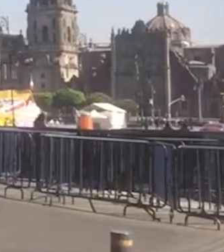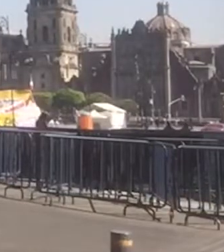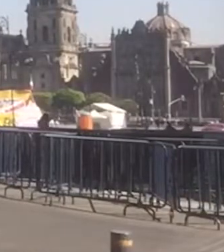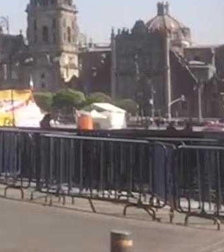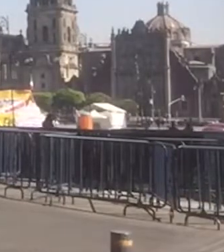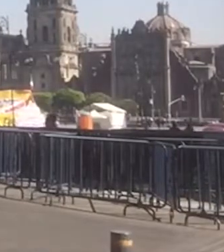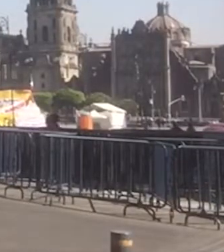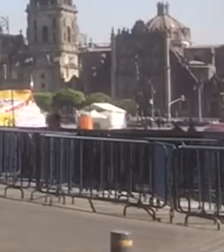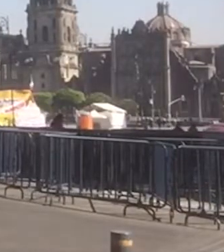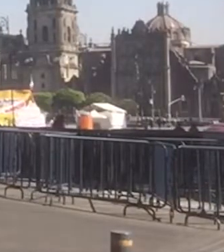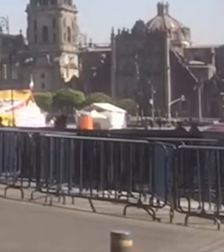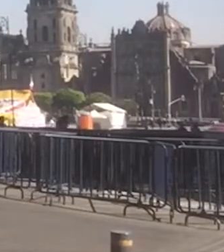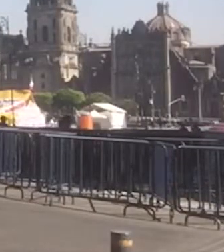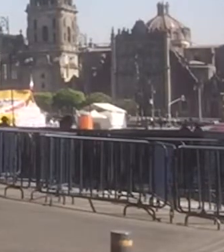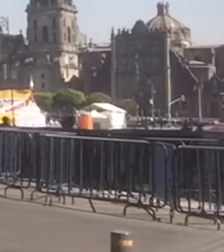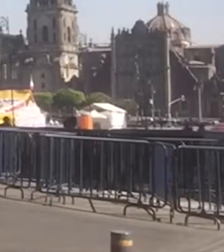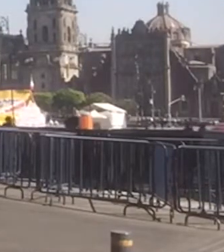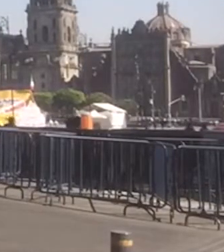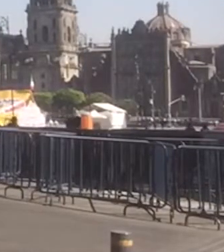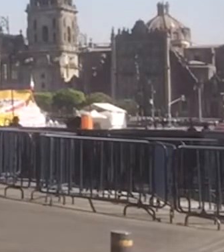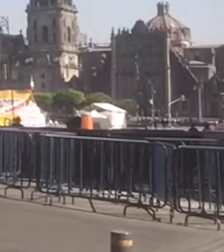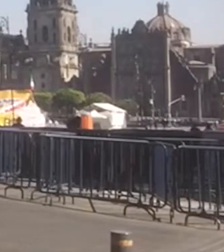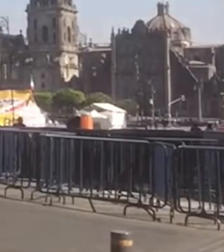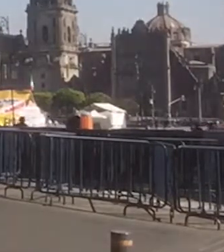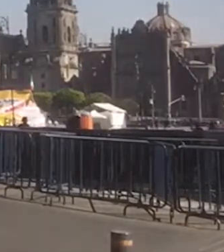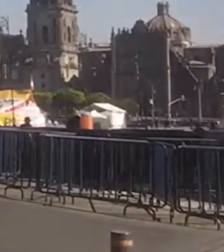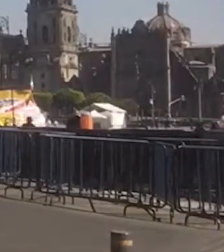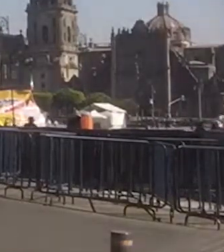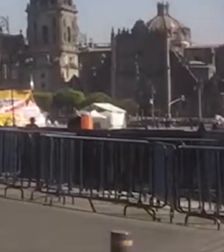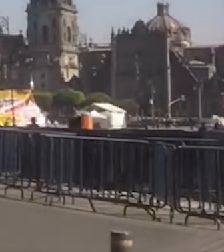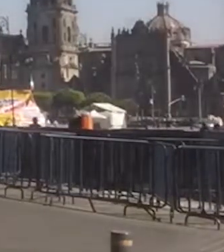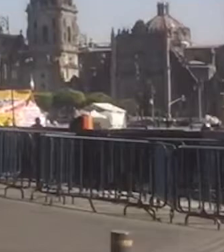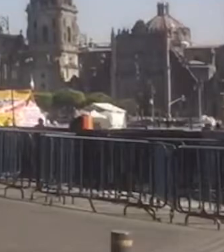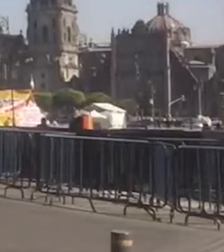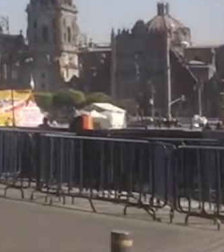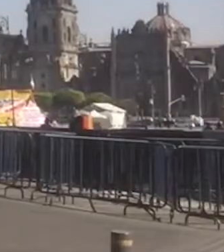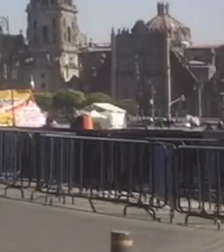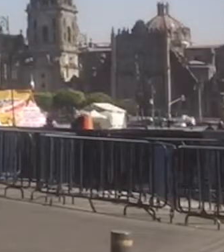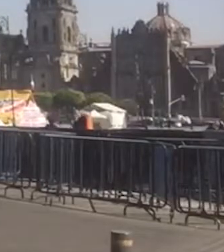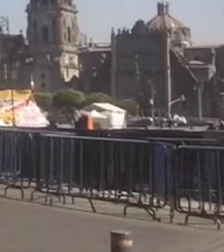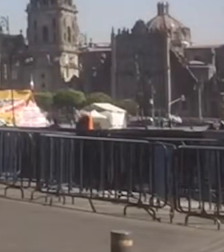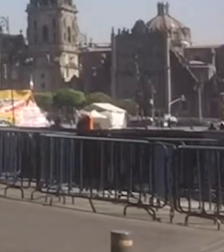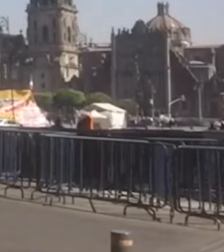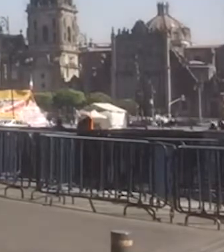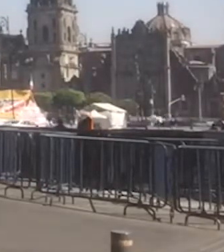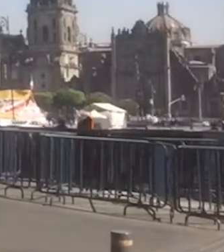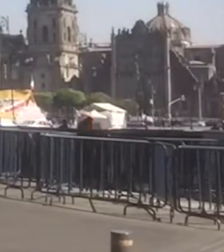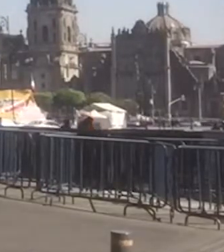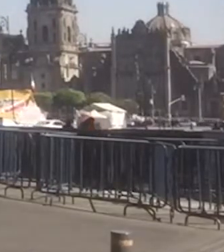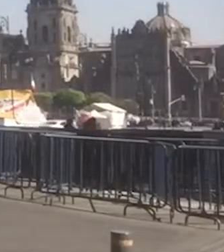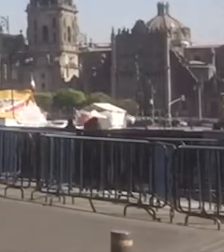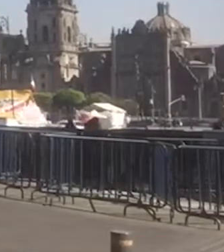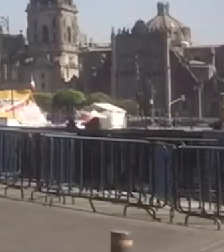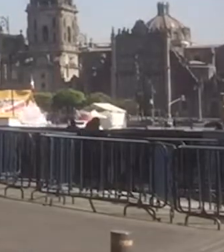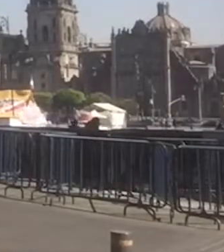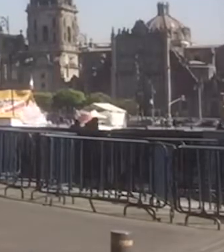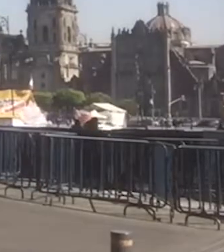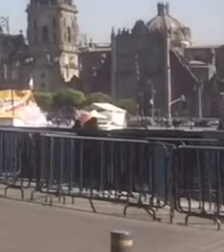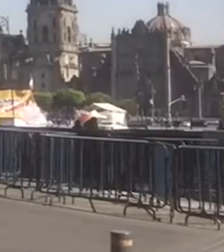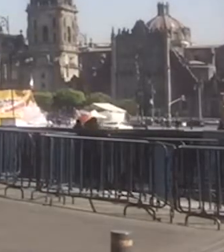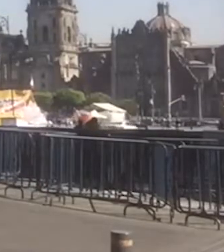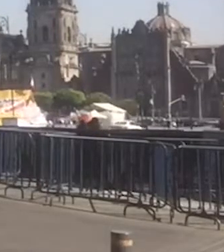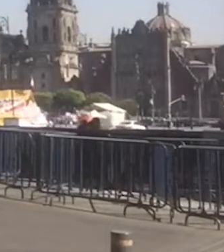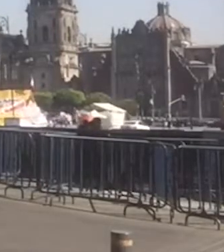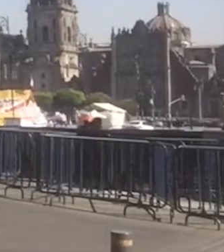contra del SARS-CoV-2 que produce COVID-19. Más dinero que con la vacuna de AstraZeneca, esto para acabar con las especulaciones que